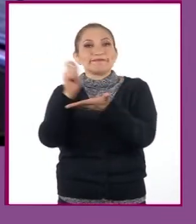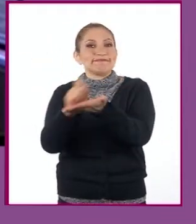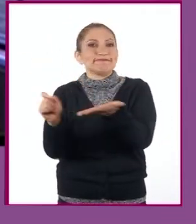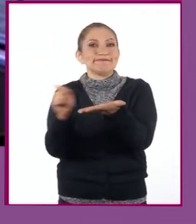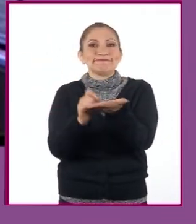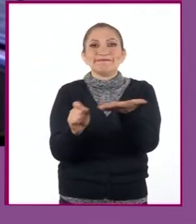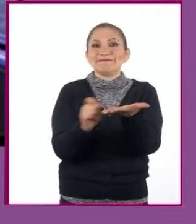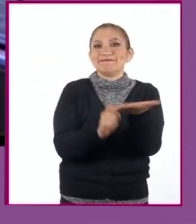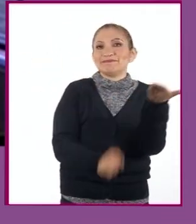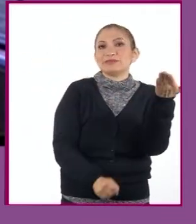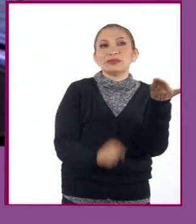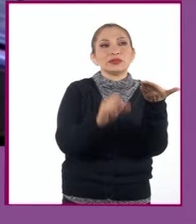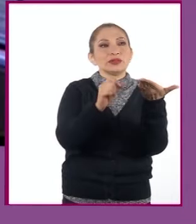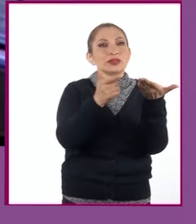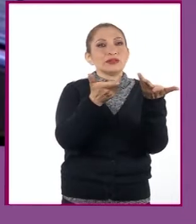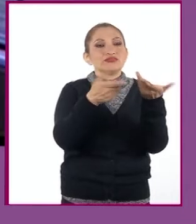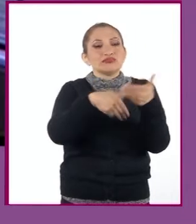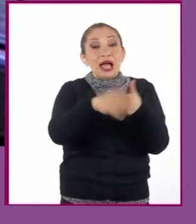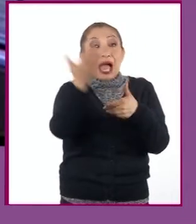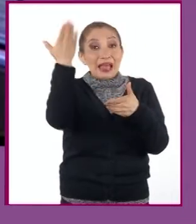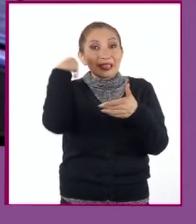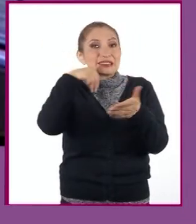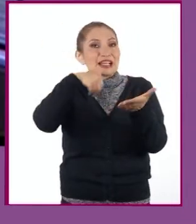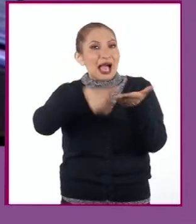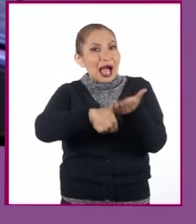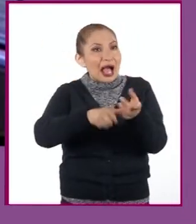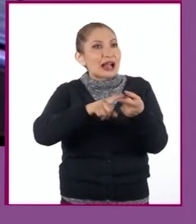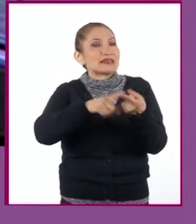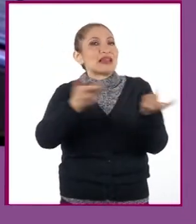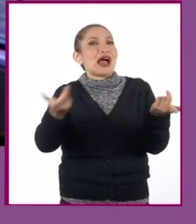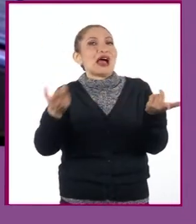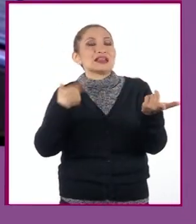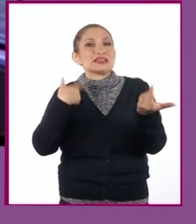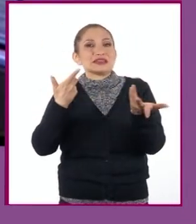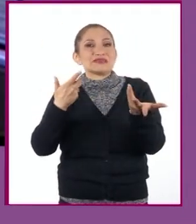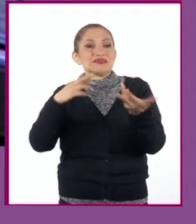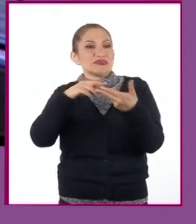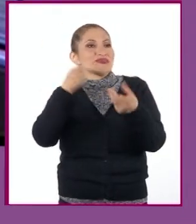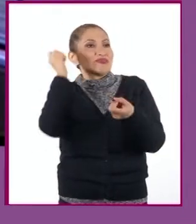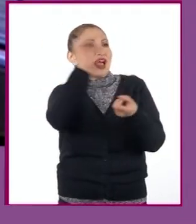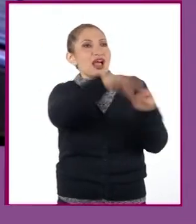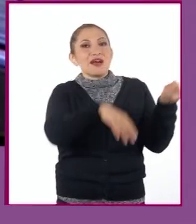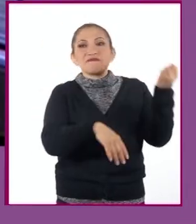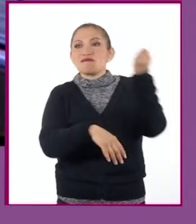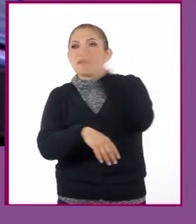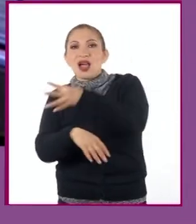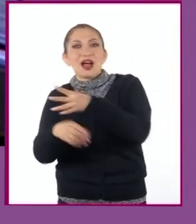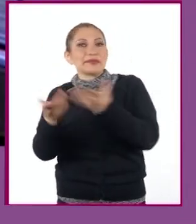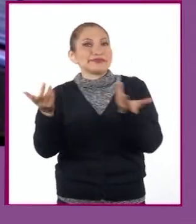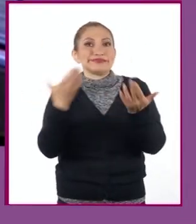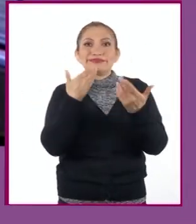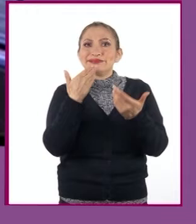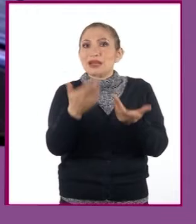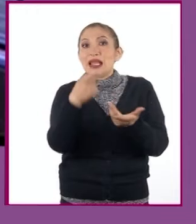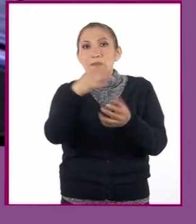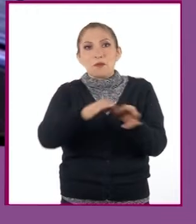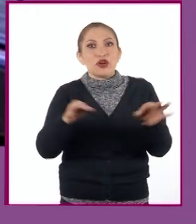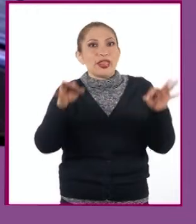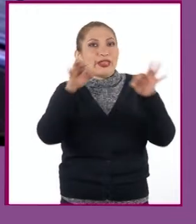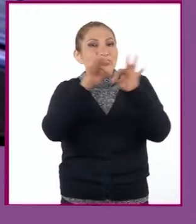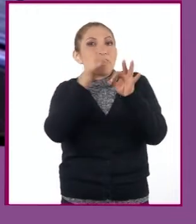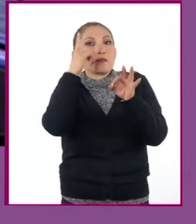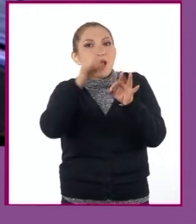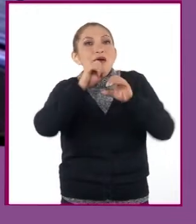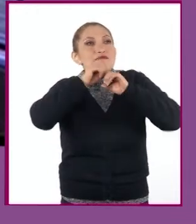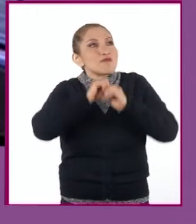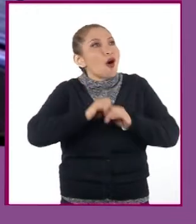texto, ¿no? En otros momentos eran las cartas, las relaciones epistolares, bueno, son tremendamente importantes para